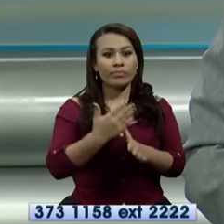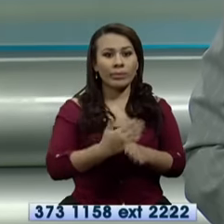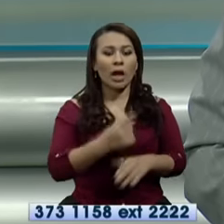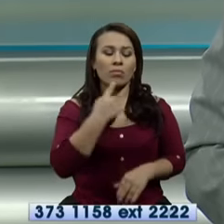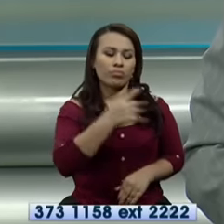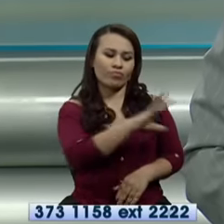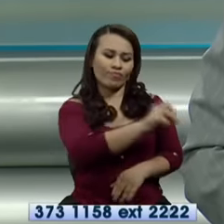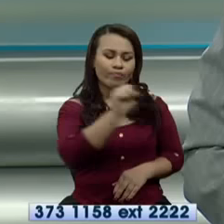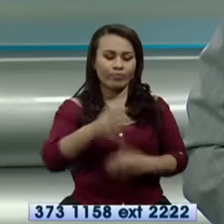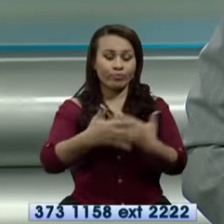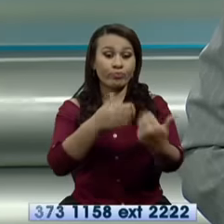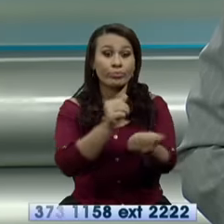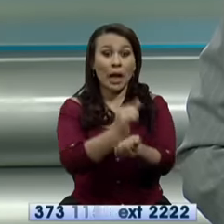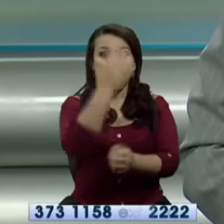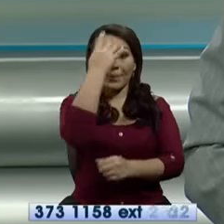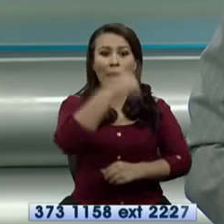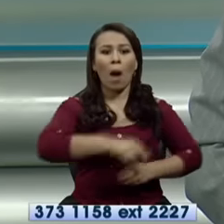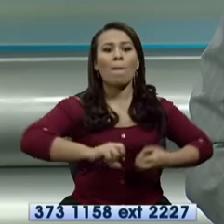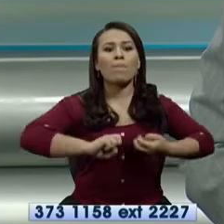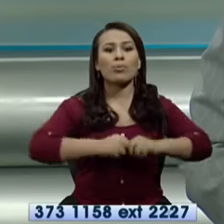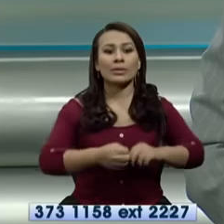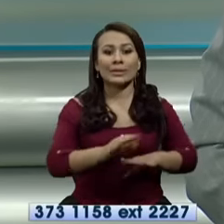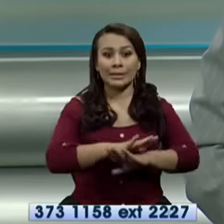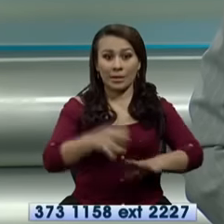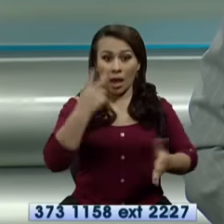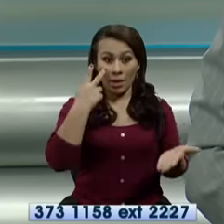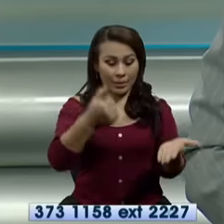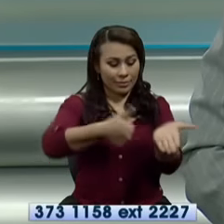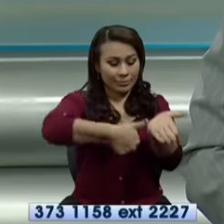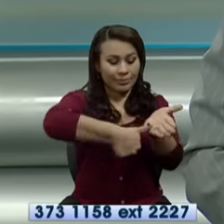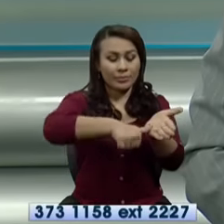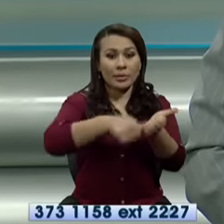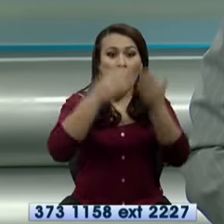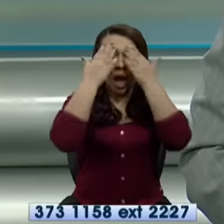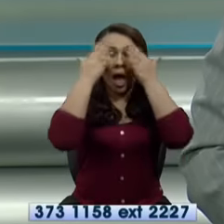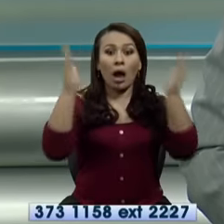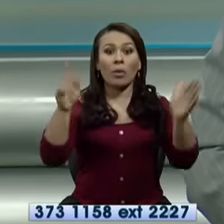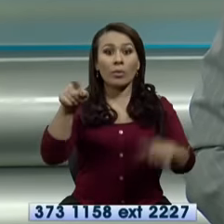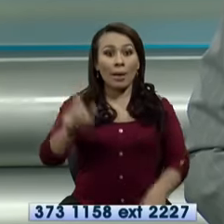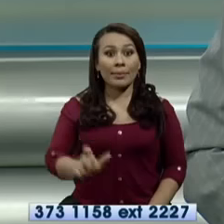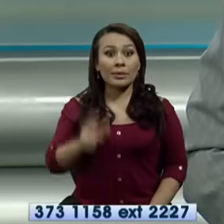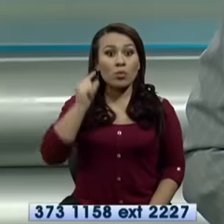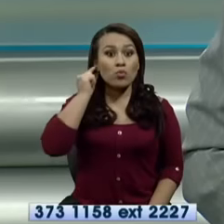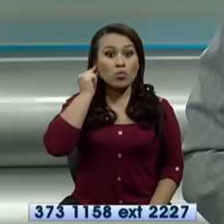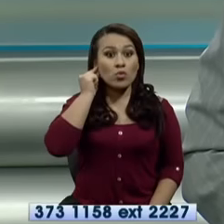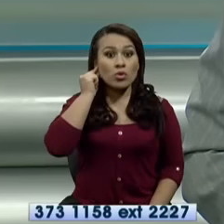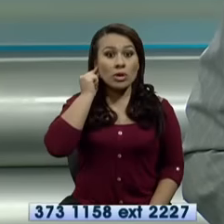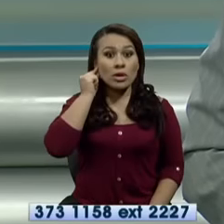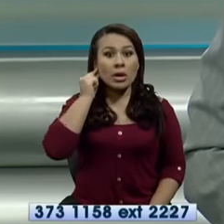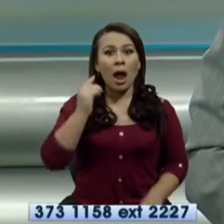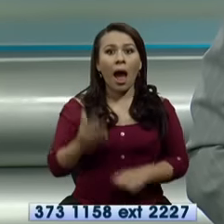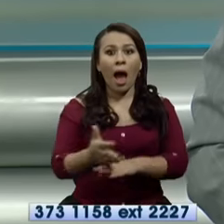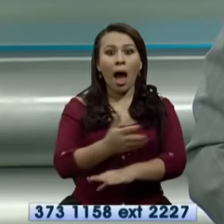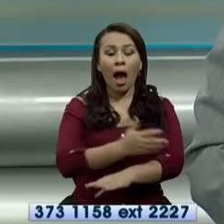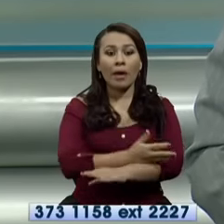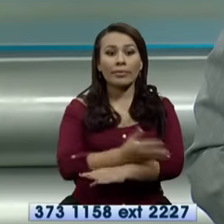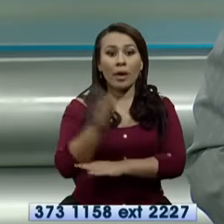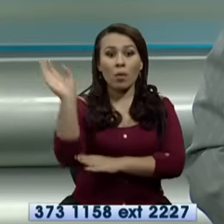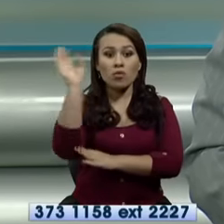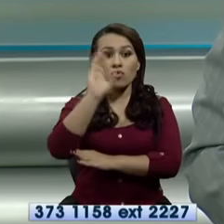y problemas tras verificar sus huellas dactilares descubrieron que esta mujer estaba reportada como